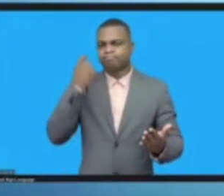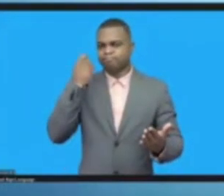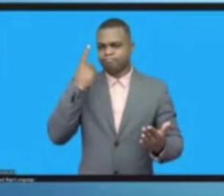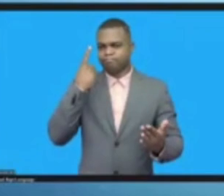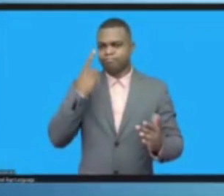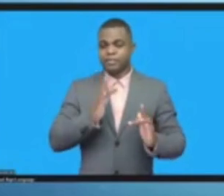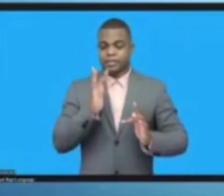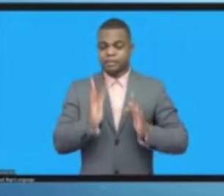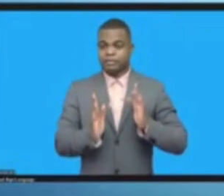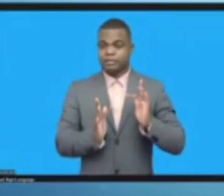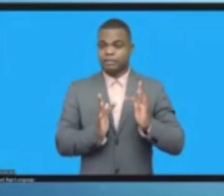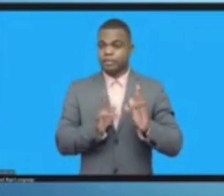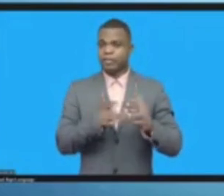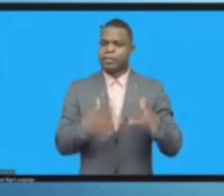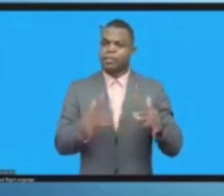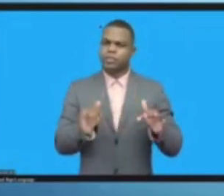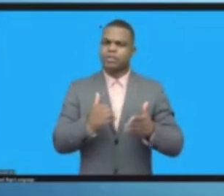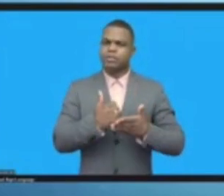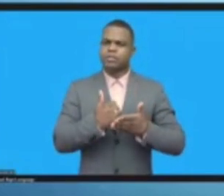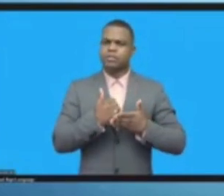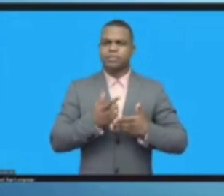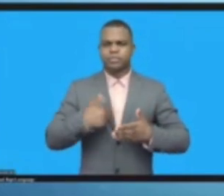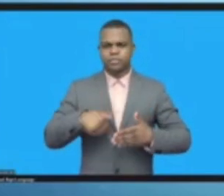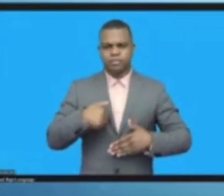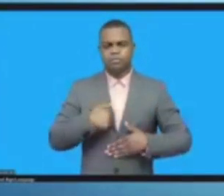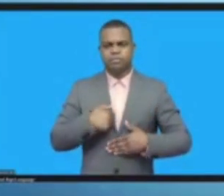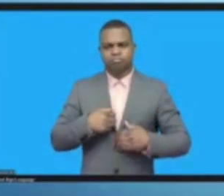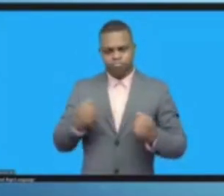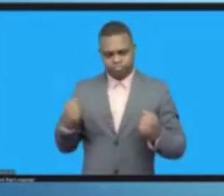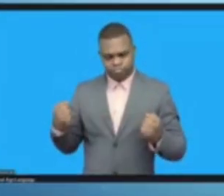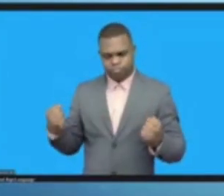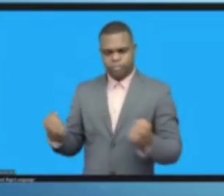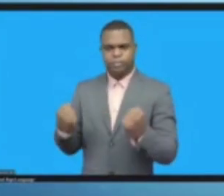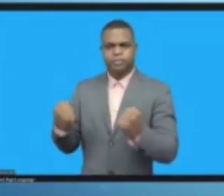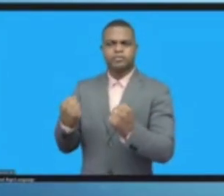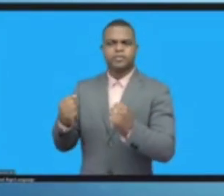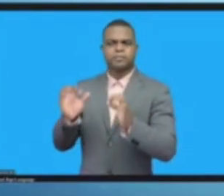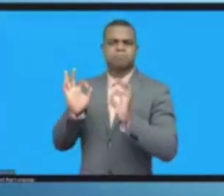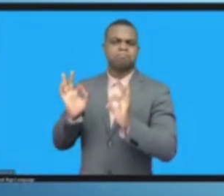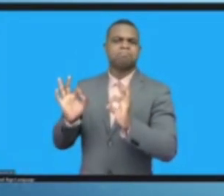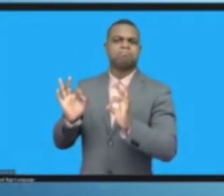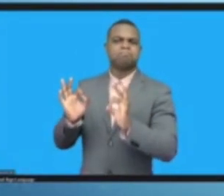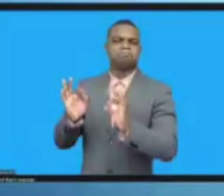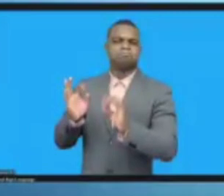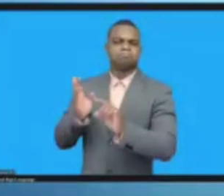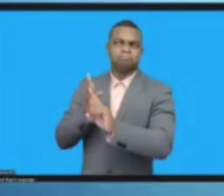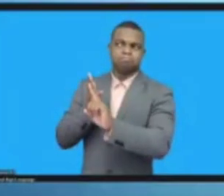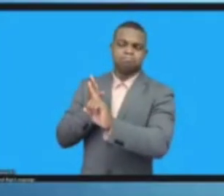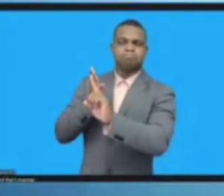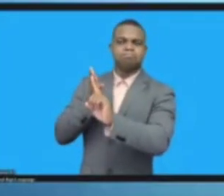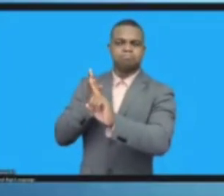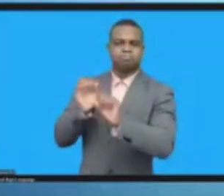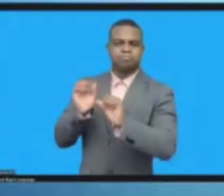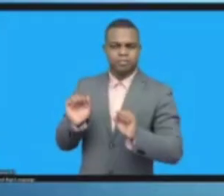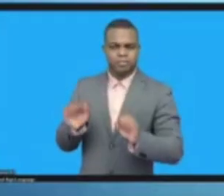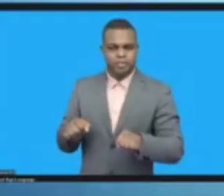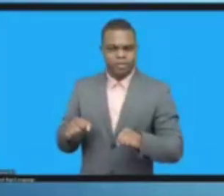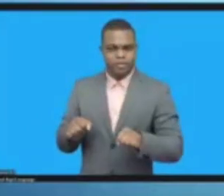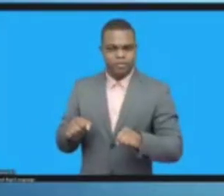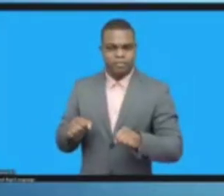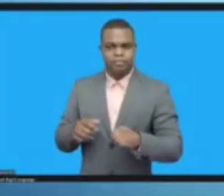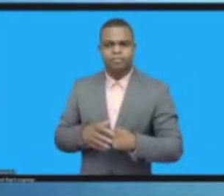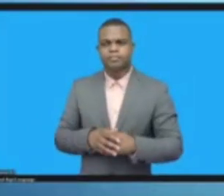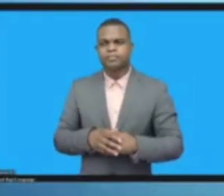un entorno en donde se pueden producir daños y perjuicios el mundo está prestando atención al